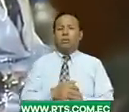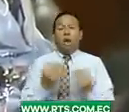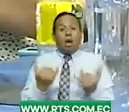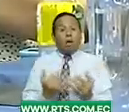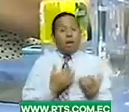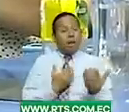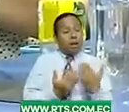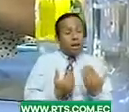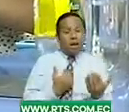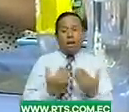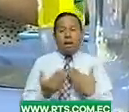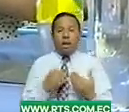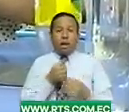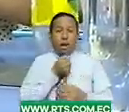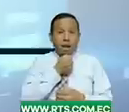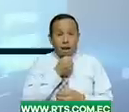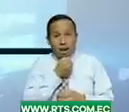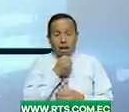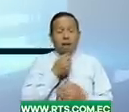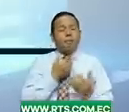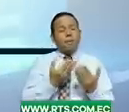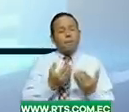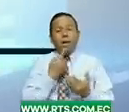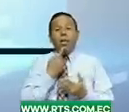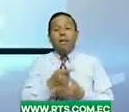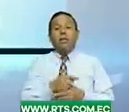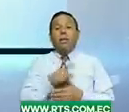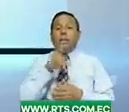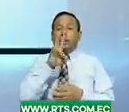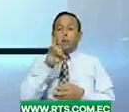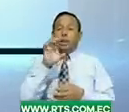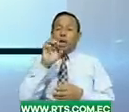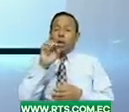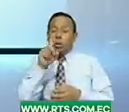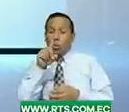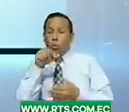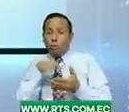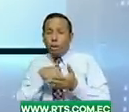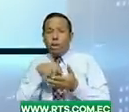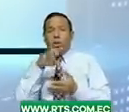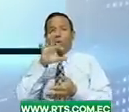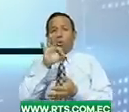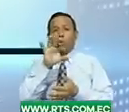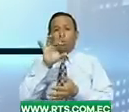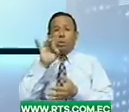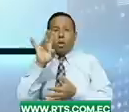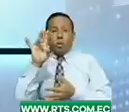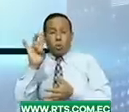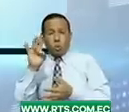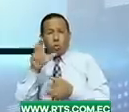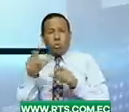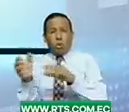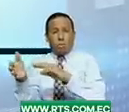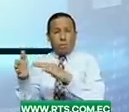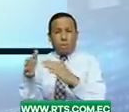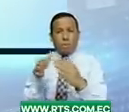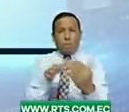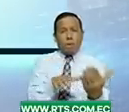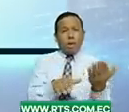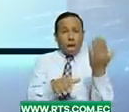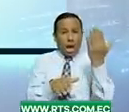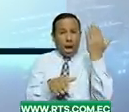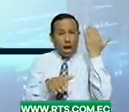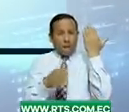71.698 fallecidos identificados en el padrón hasta finales de mayo estarán marcados con gris en